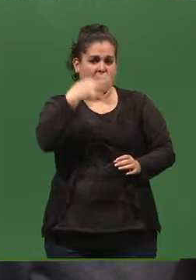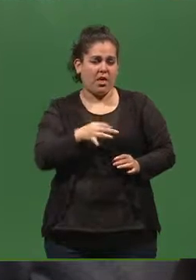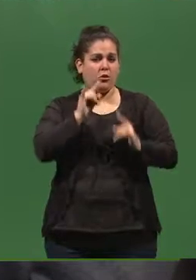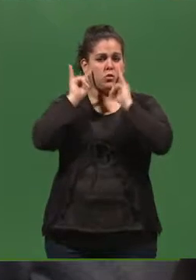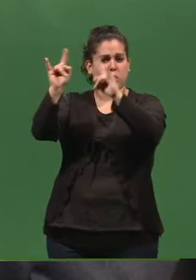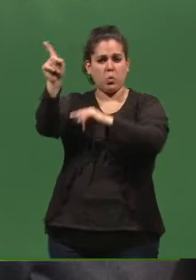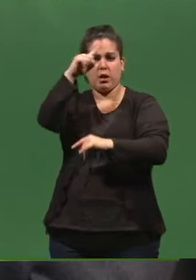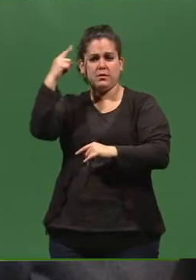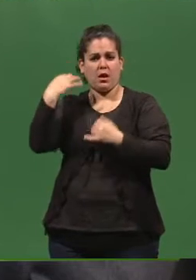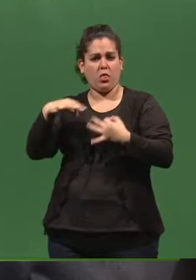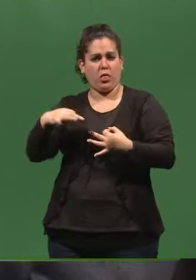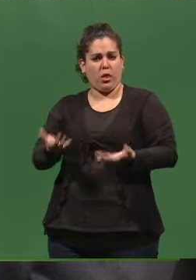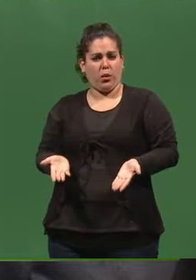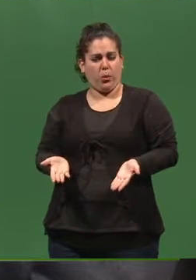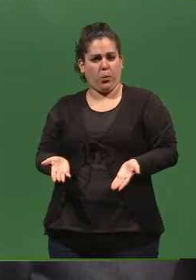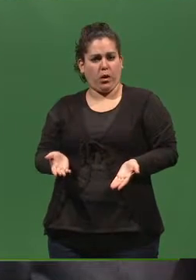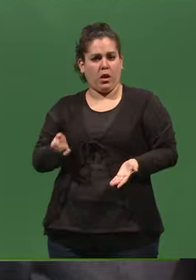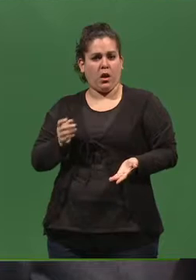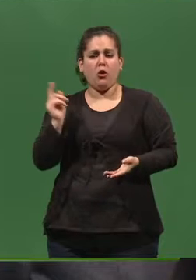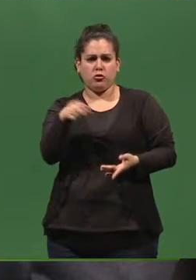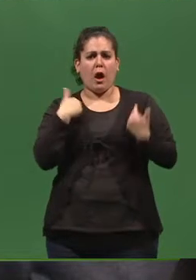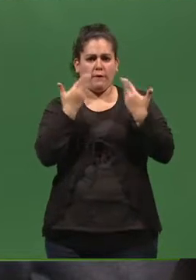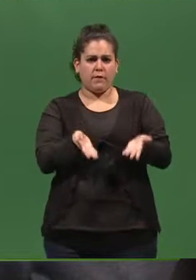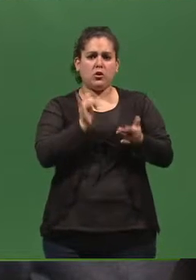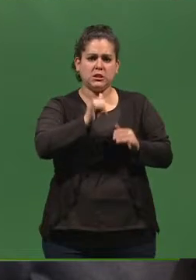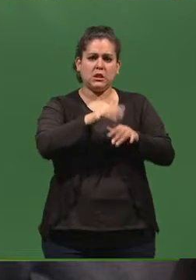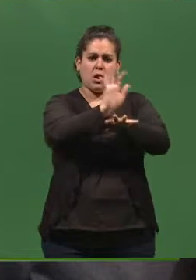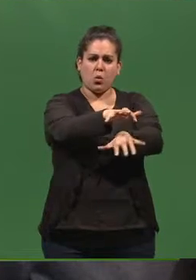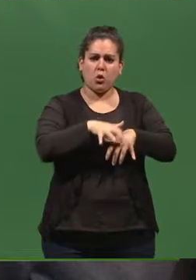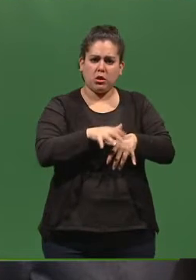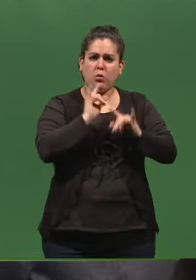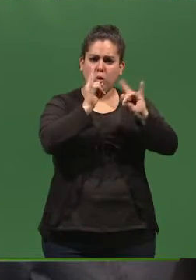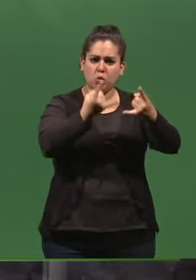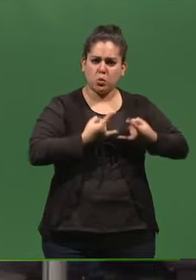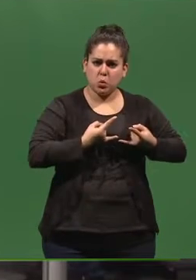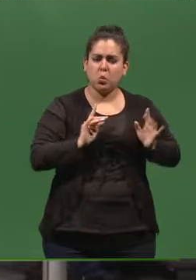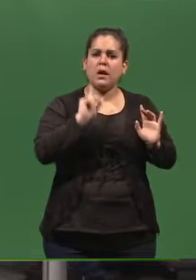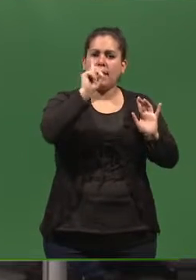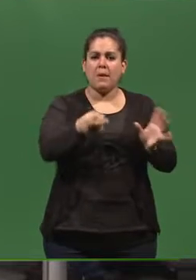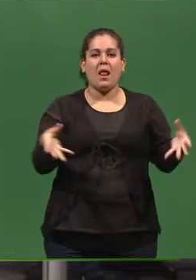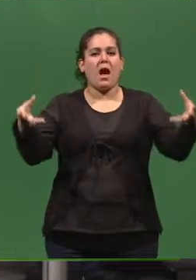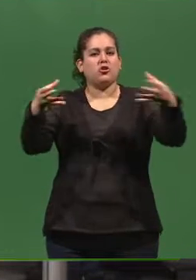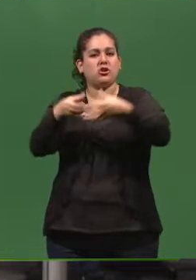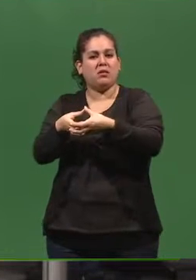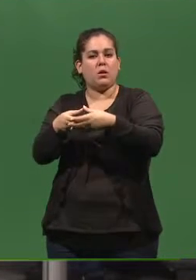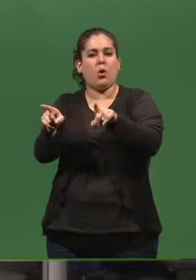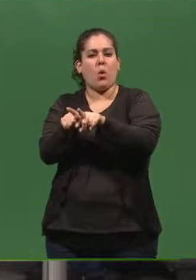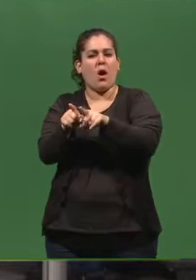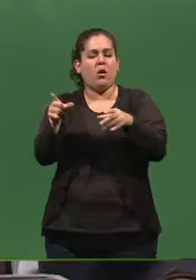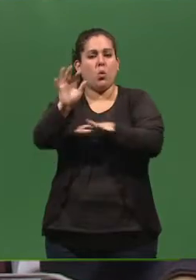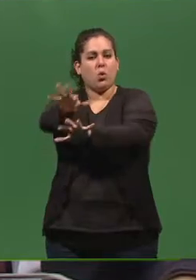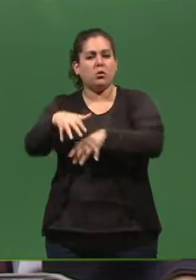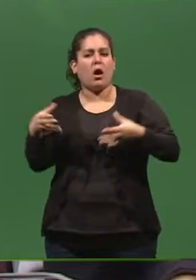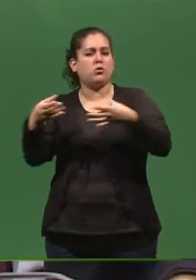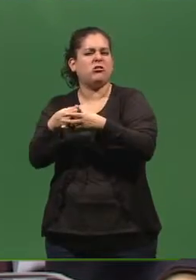Estado. Entonces, no solamente estamos a favor del autocultivo, sino del cultivo también asociativo, tipo como el cultivo... ¿Qué